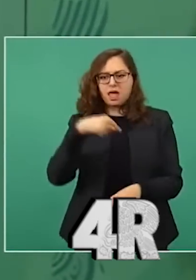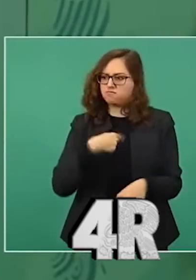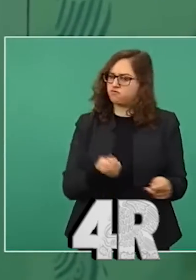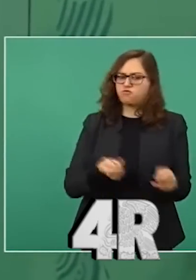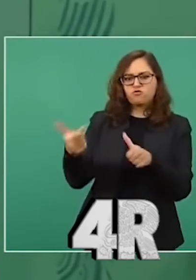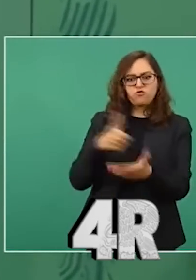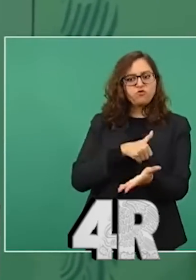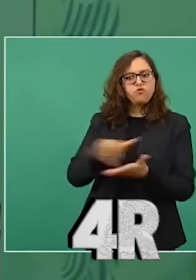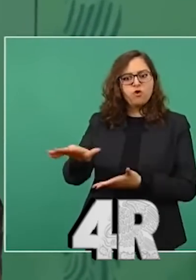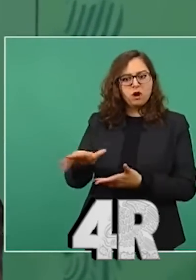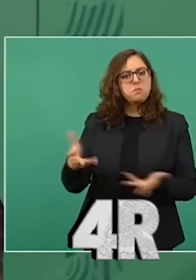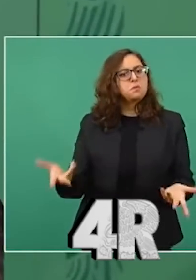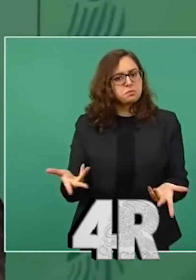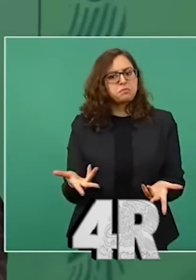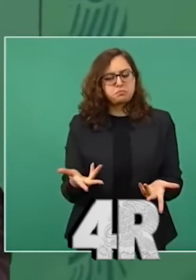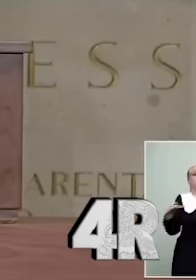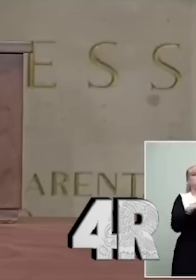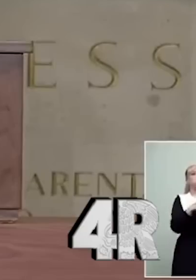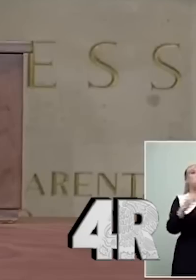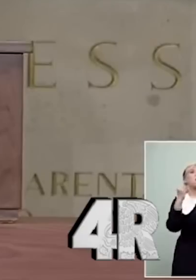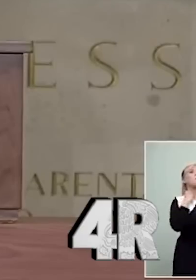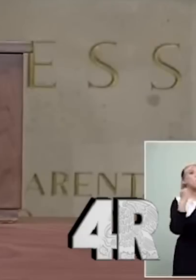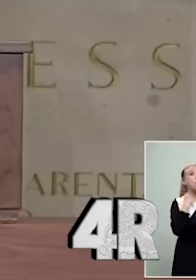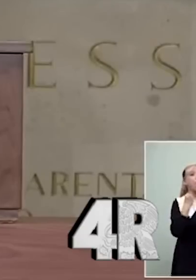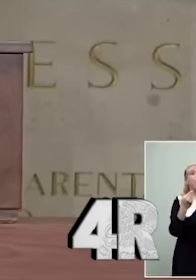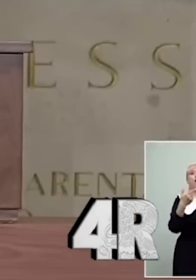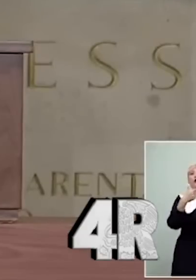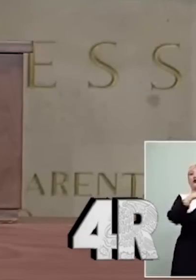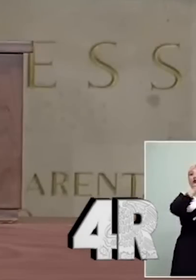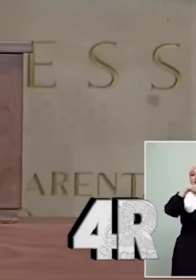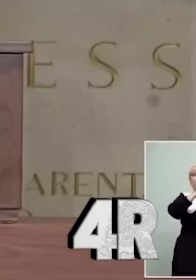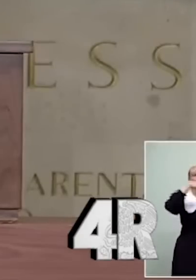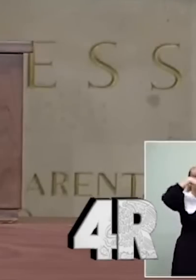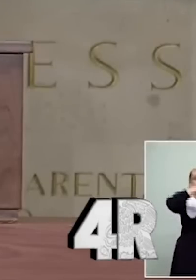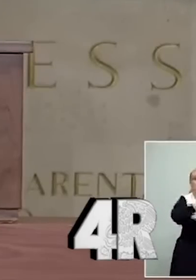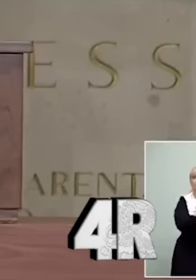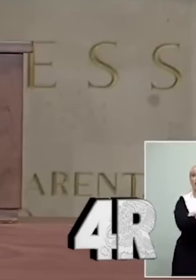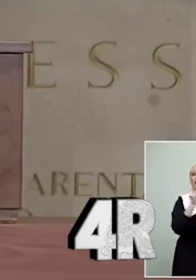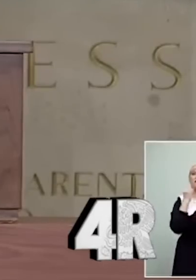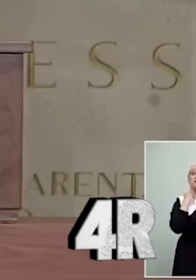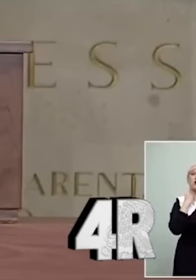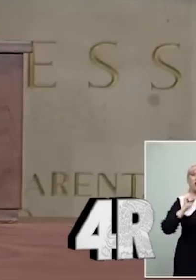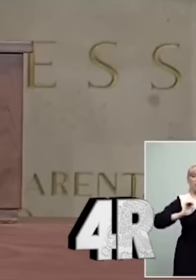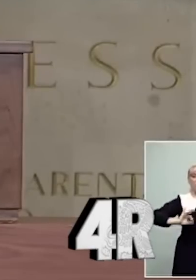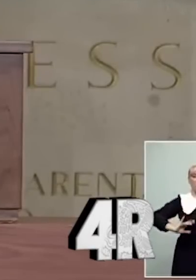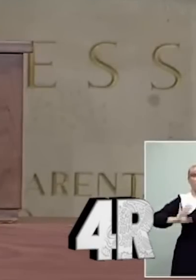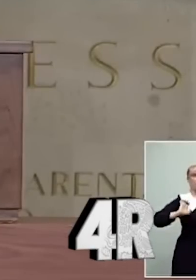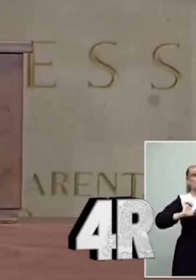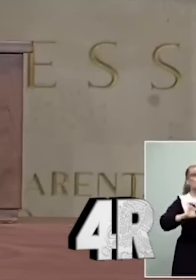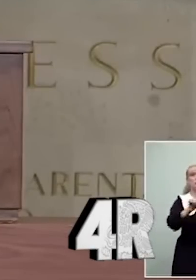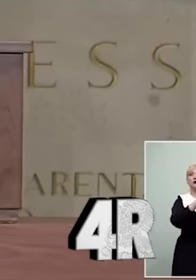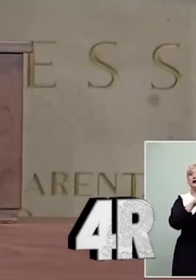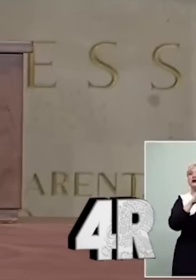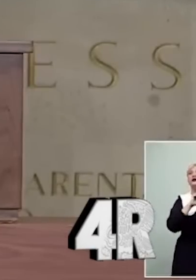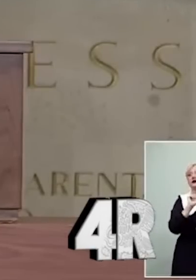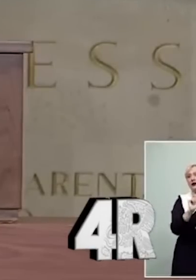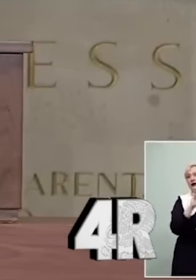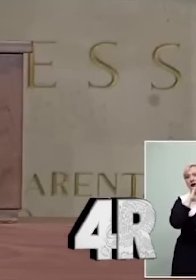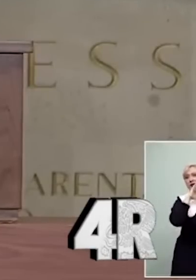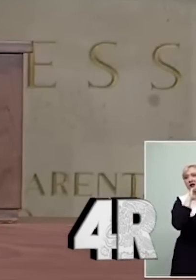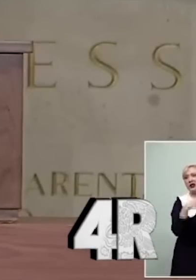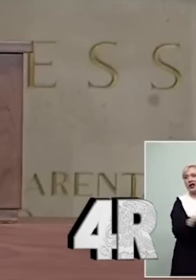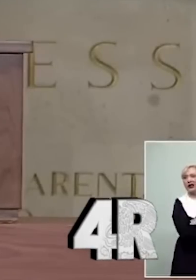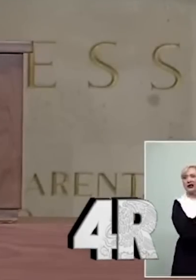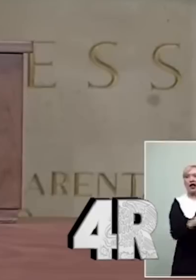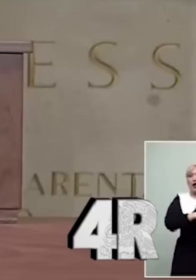de Justicia, donde alegaban no tener dinero para poder realizar esta revocación de mandato. Ellos pedían más de